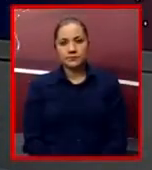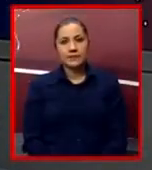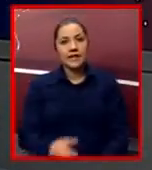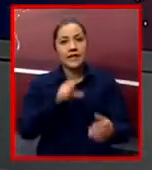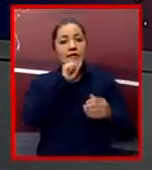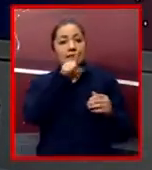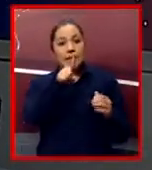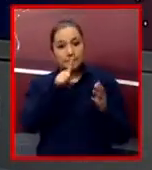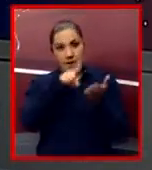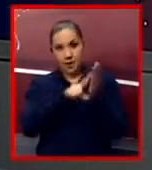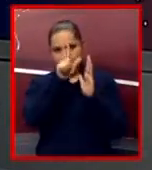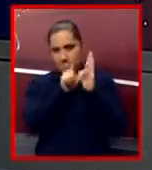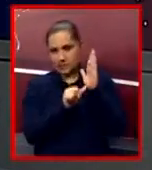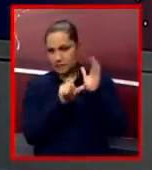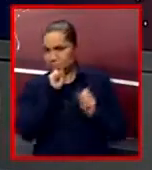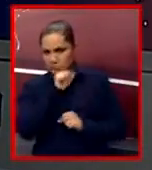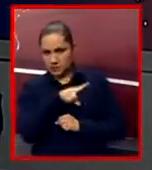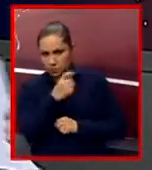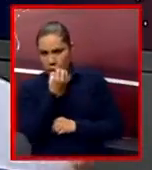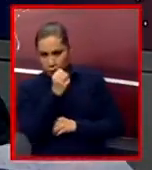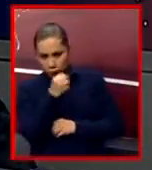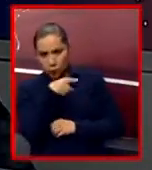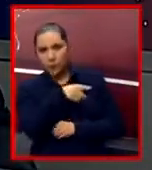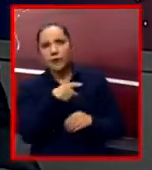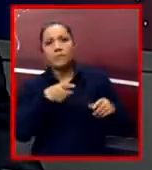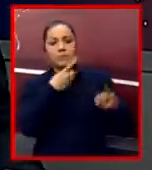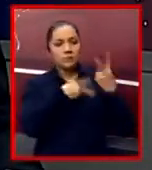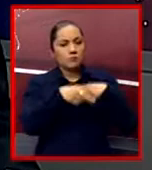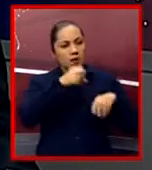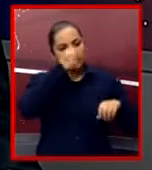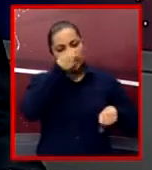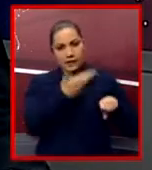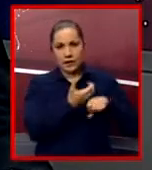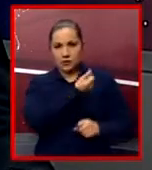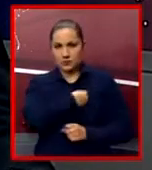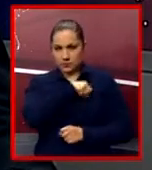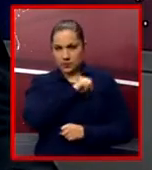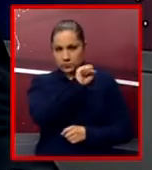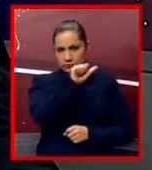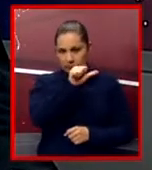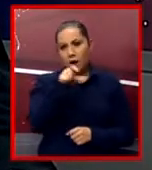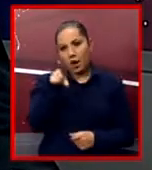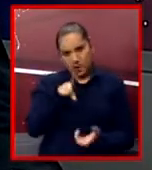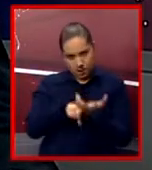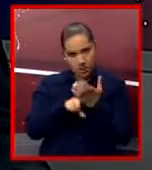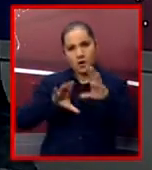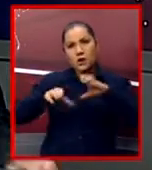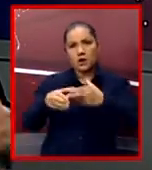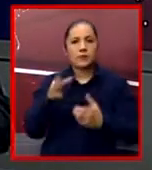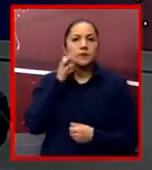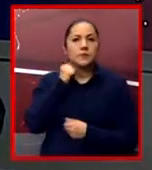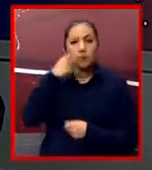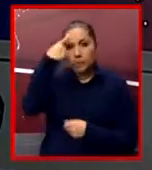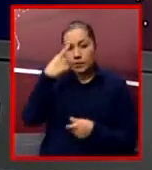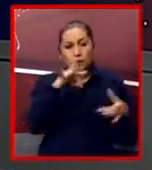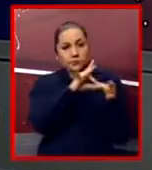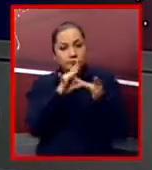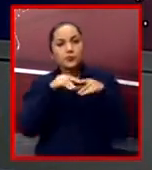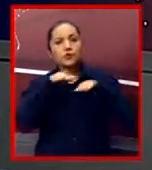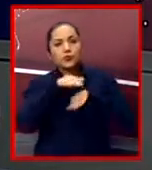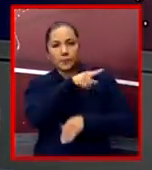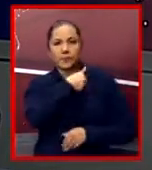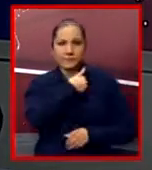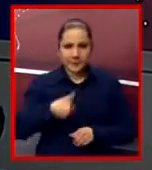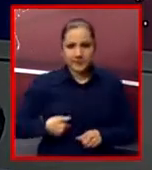También en el mes de octubre, el titular de la Secretaría de Salud acudió al Senado de la República también para dar cuenta del estado de la Administración Pública Federal